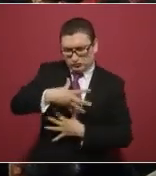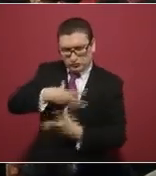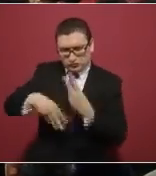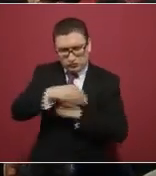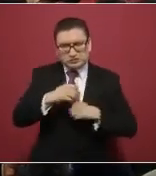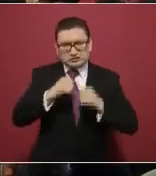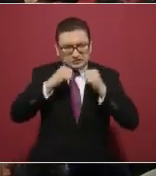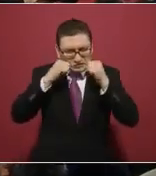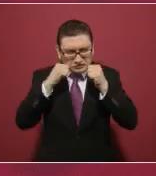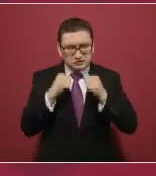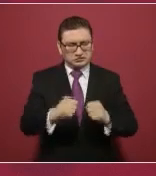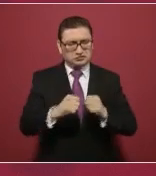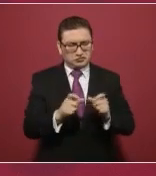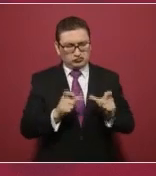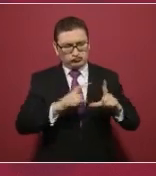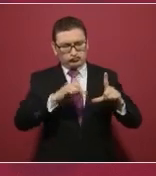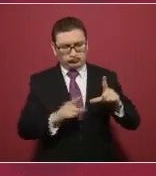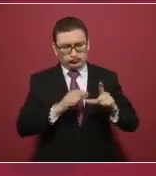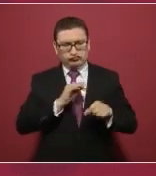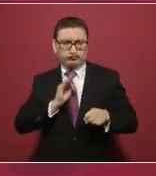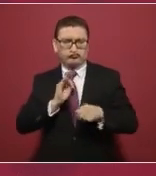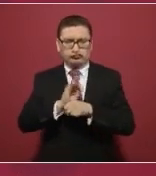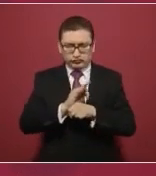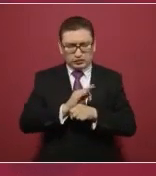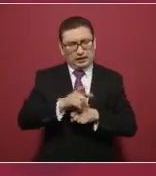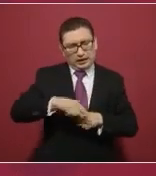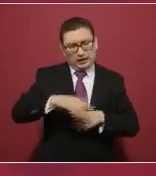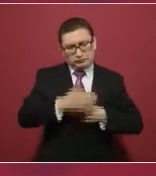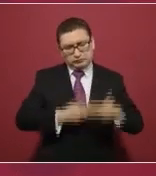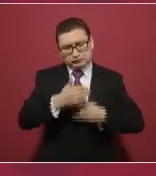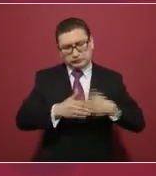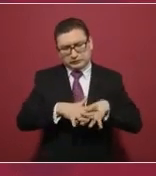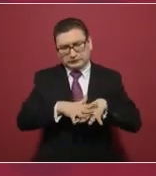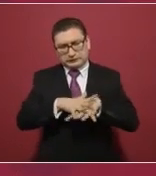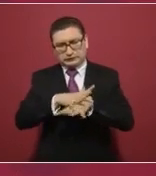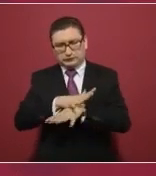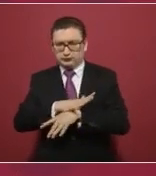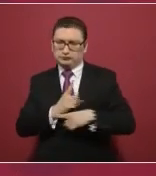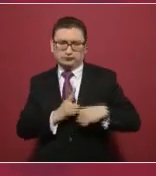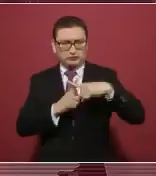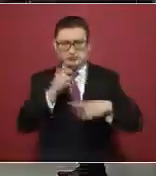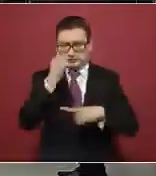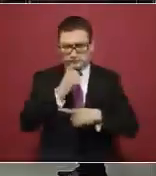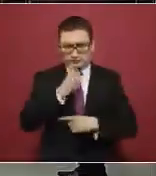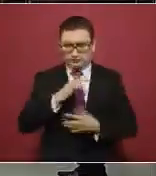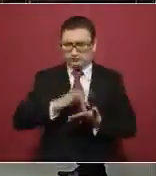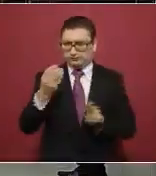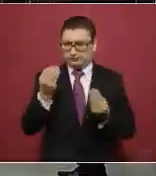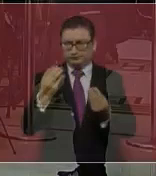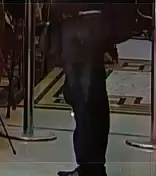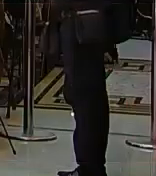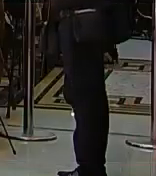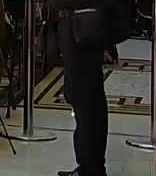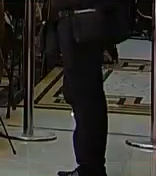efecto transformador positivo para que seguridad y derechos humanos vayan siempre de la mano. Muchas gracias.